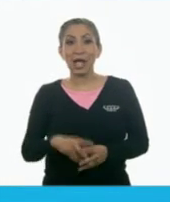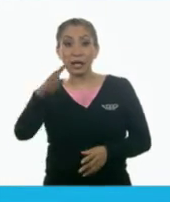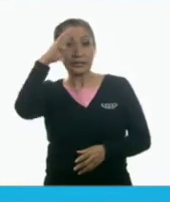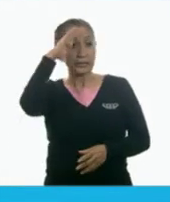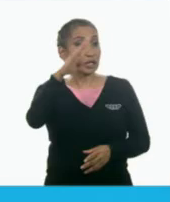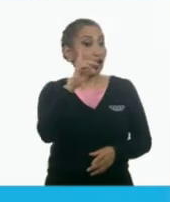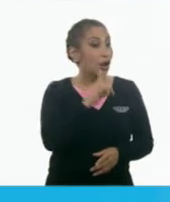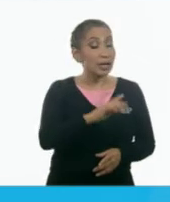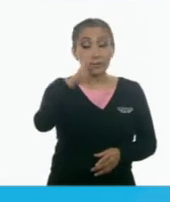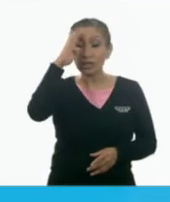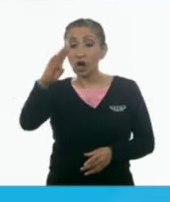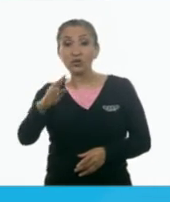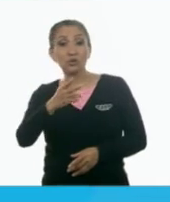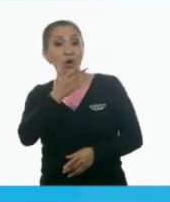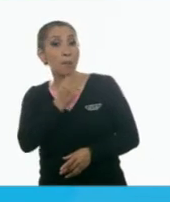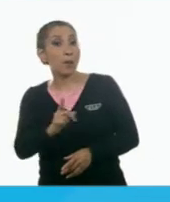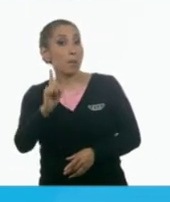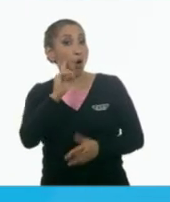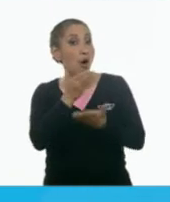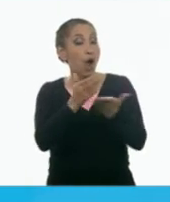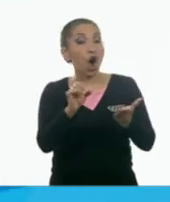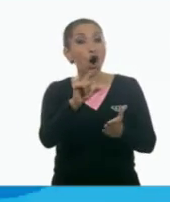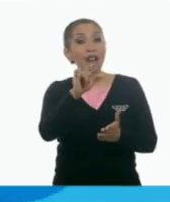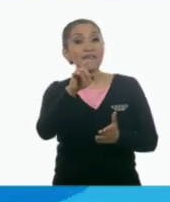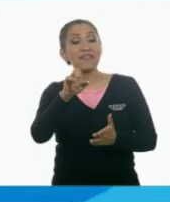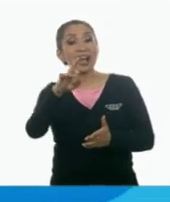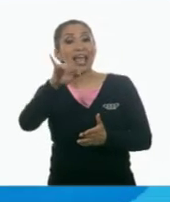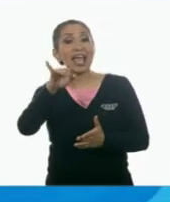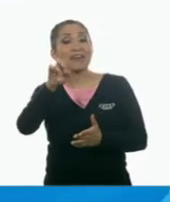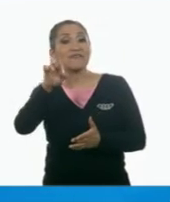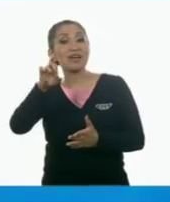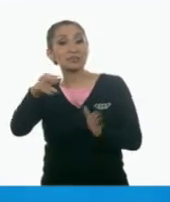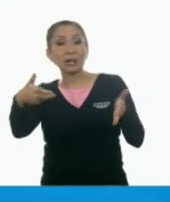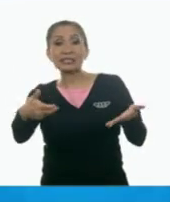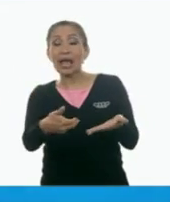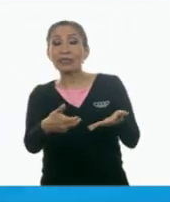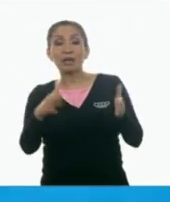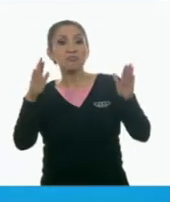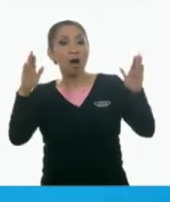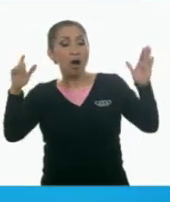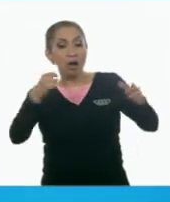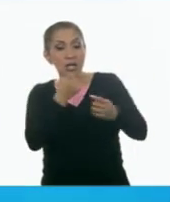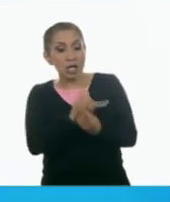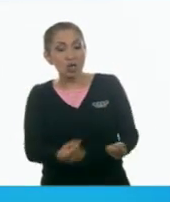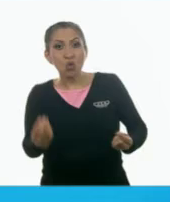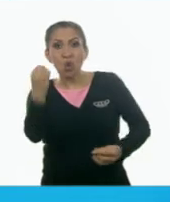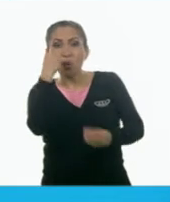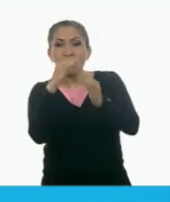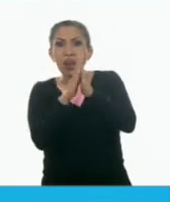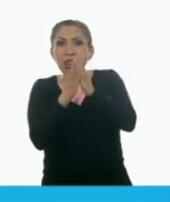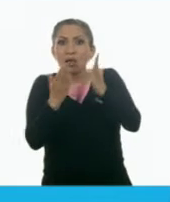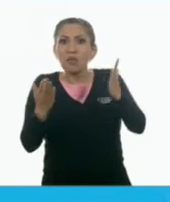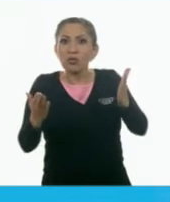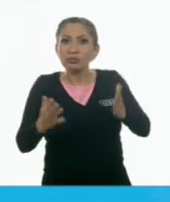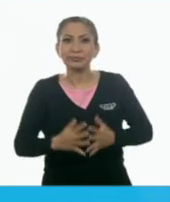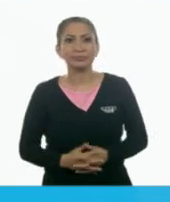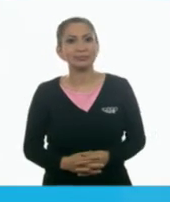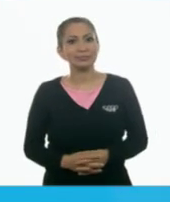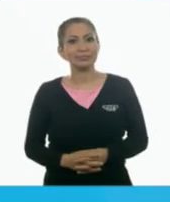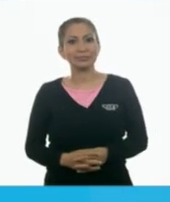Señoras y señores, damas y caballeros, Oliver Jeffers presenta El increíble niño come libros.